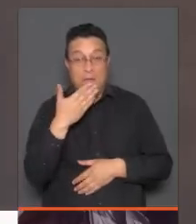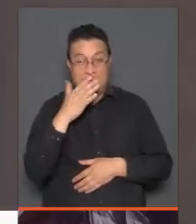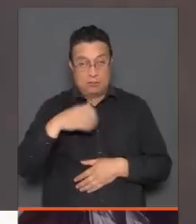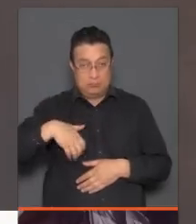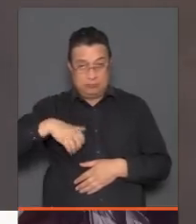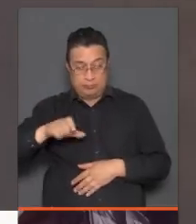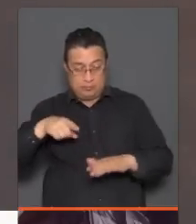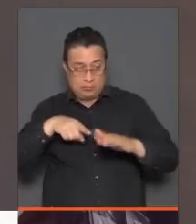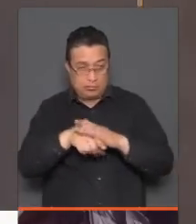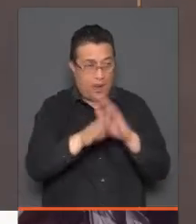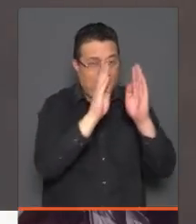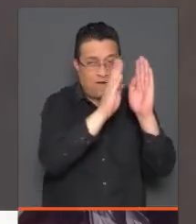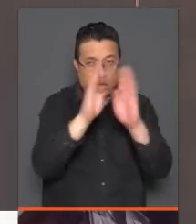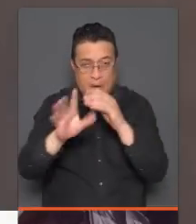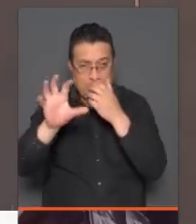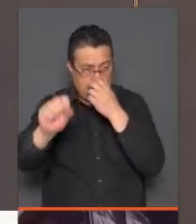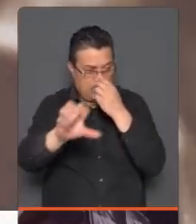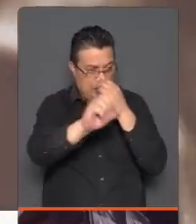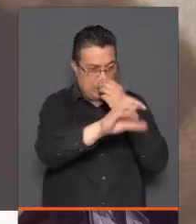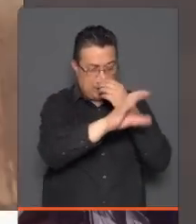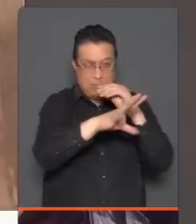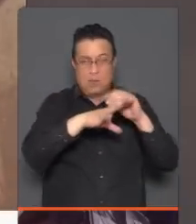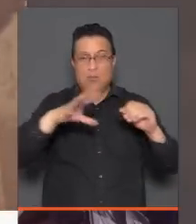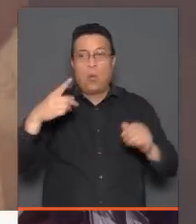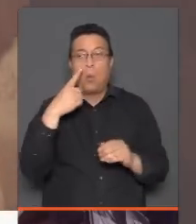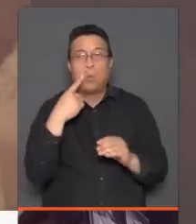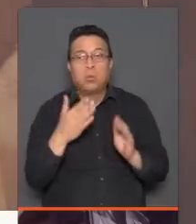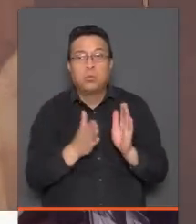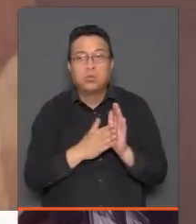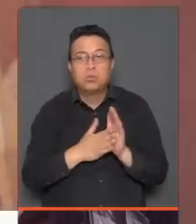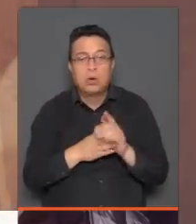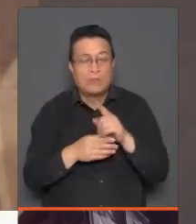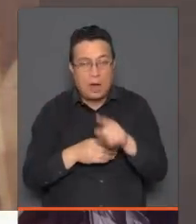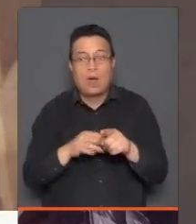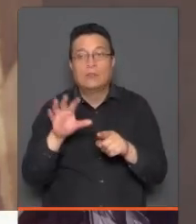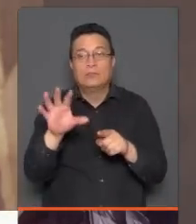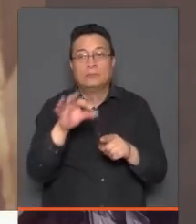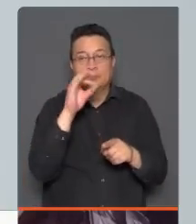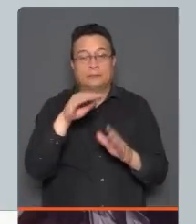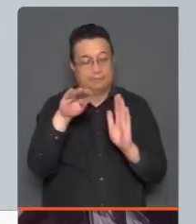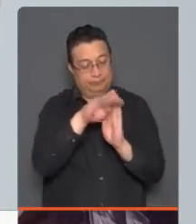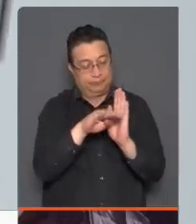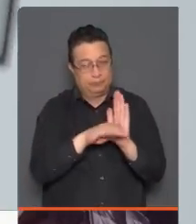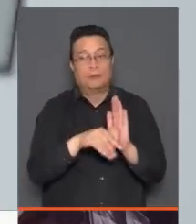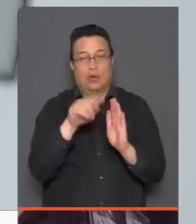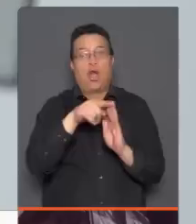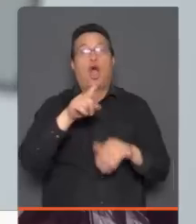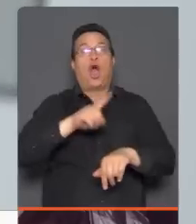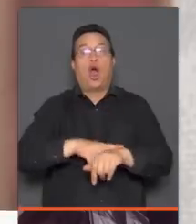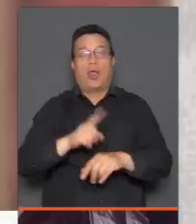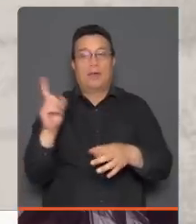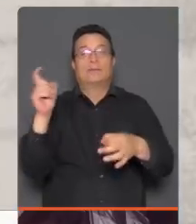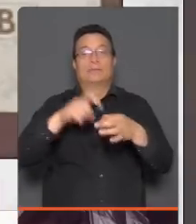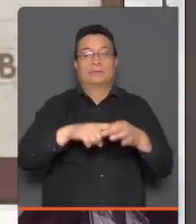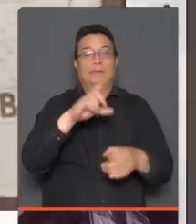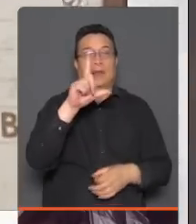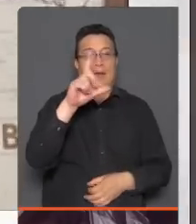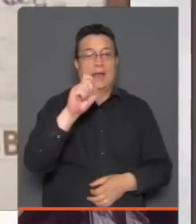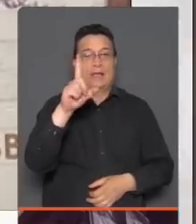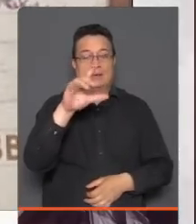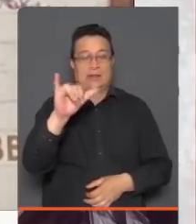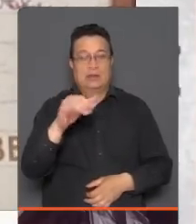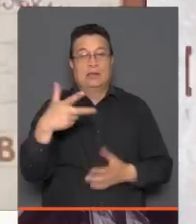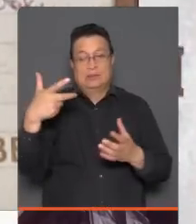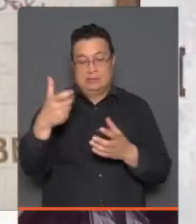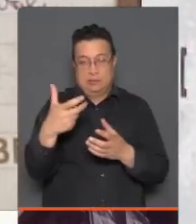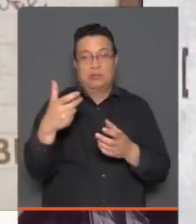bodega detectando gran cantidad de evidencias, entre ellas la agenda donde se programó la hora de Leslie, jeringas plásticas que